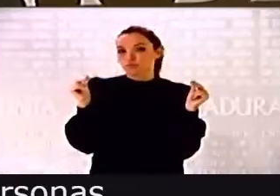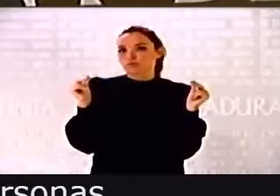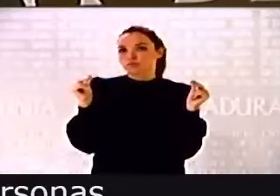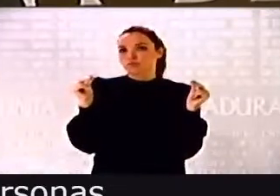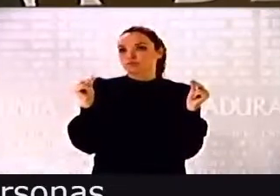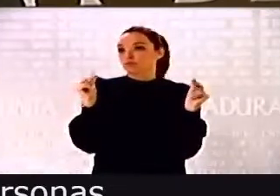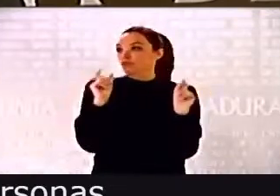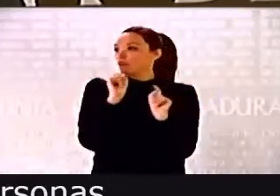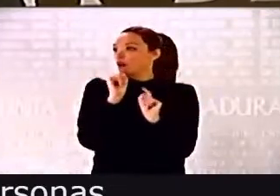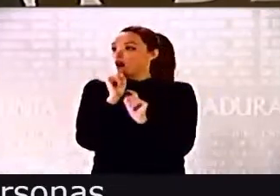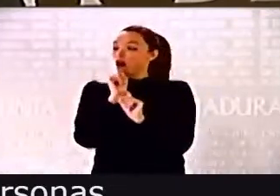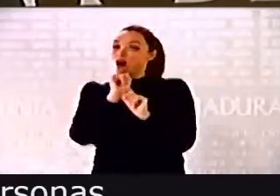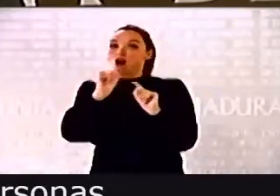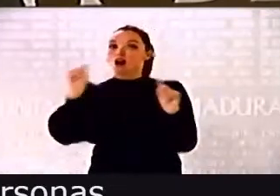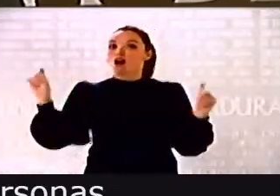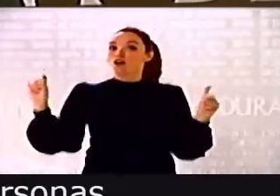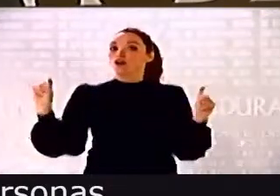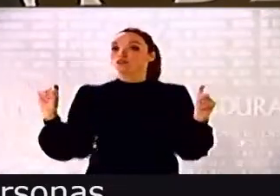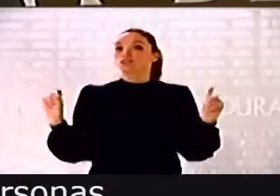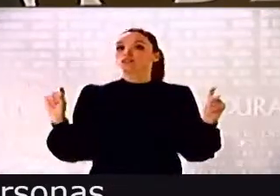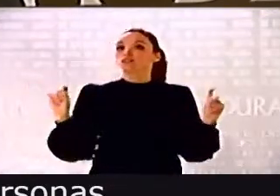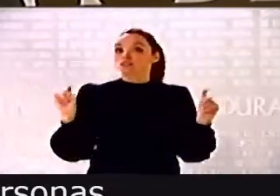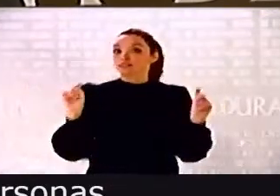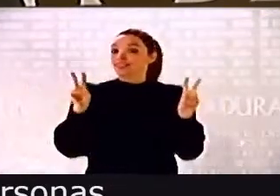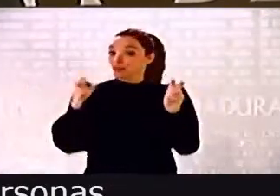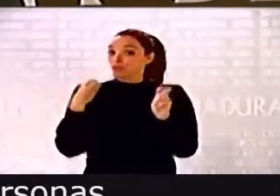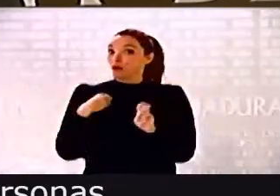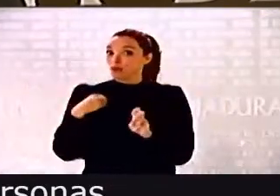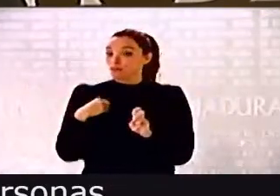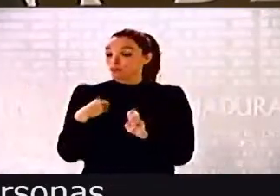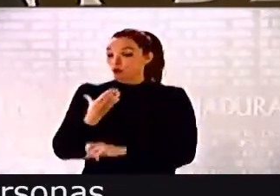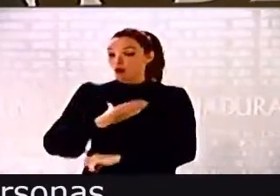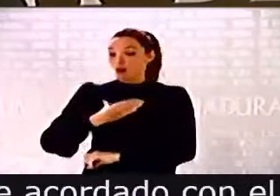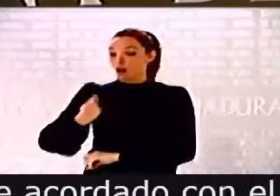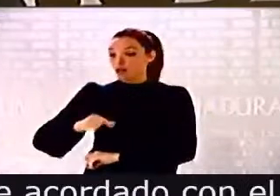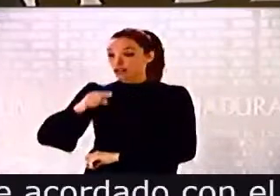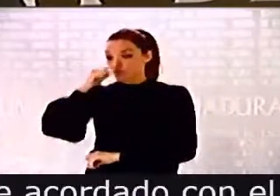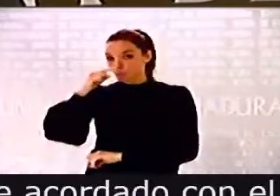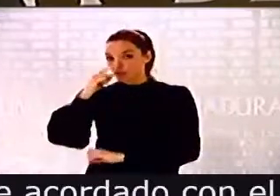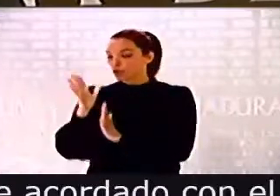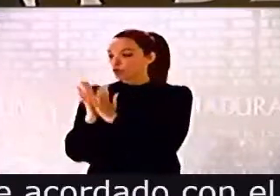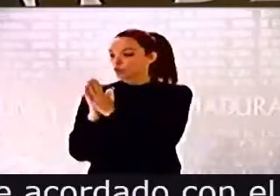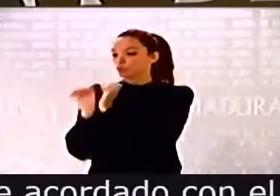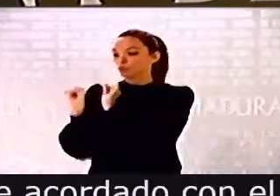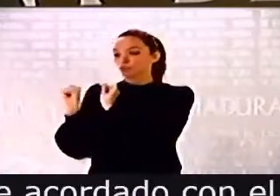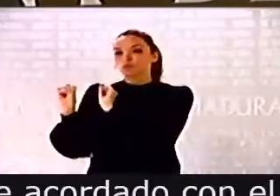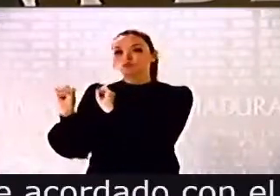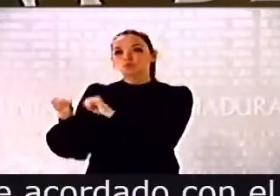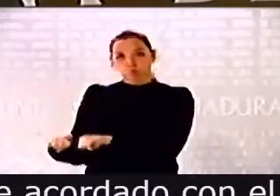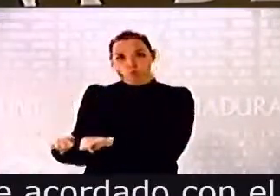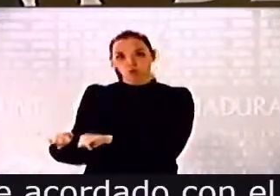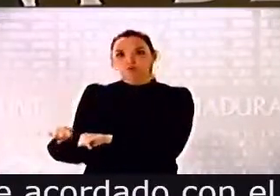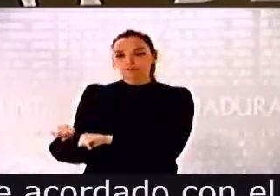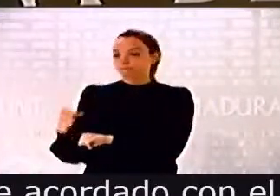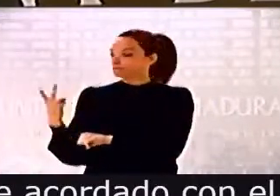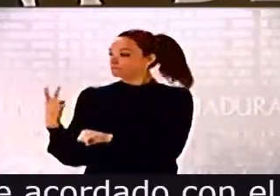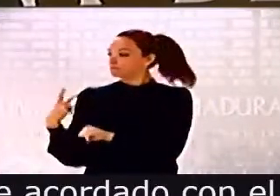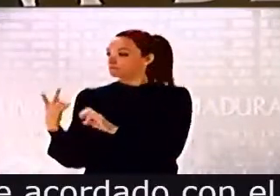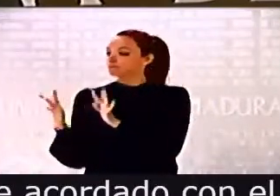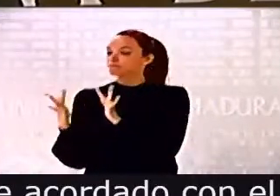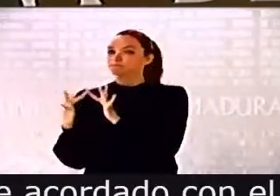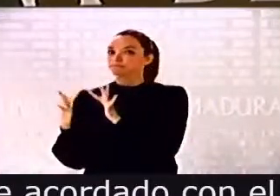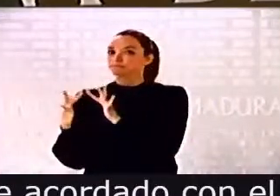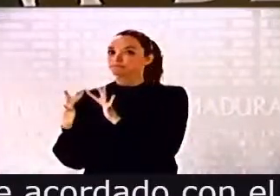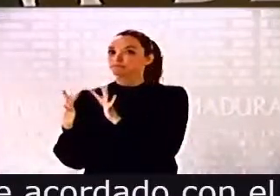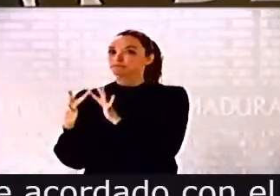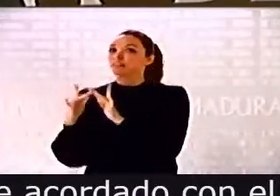les comunico que he acordado con el alcalde de Don Benito que nos pondremos en contacto, y así lo he hecho, con la delegación